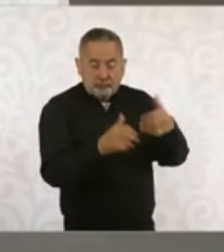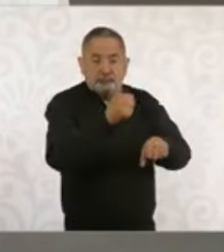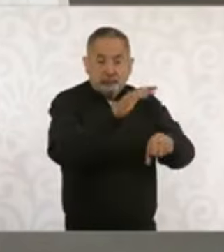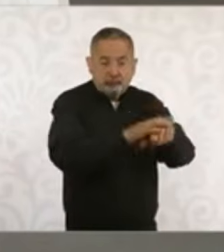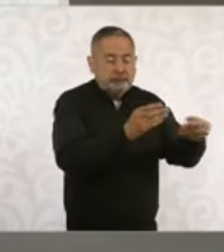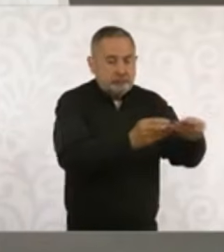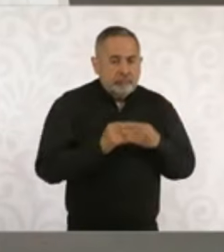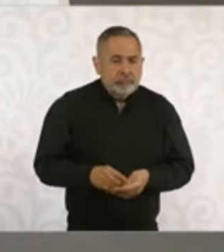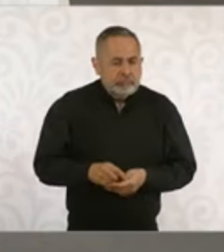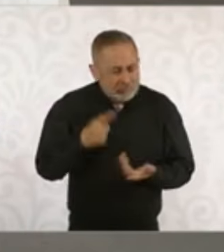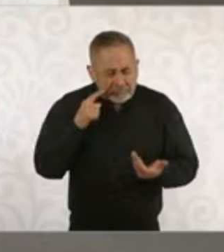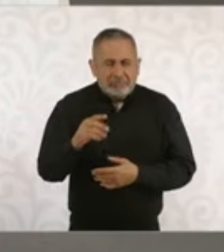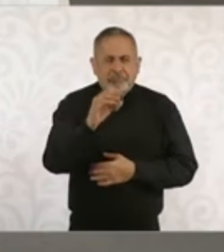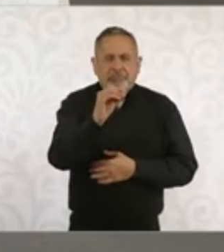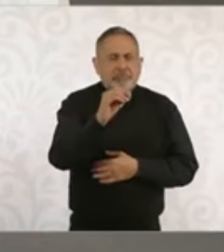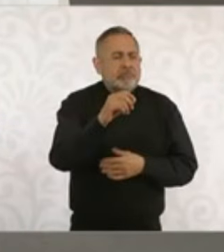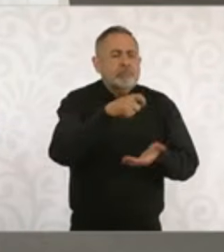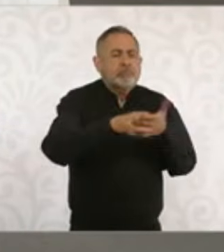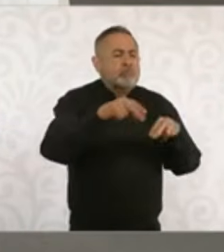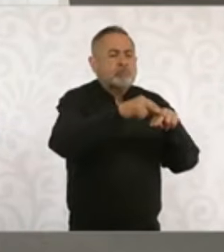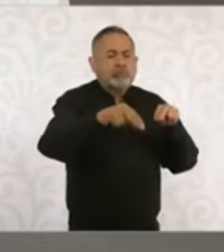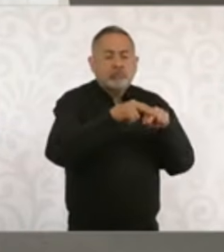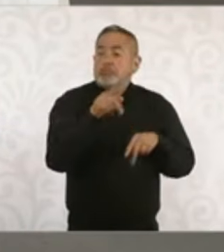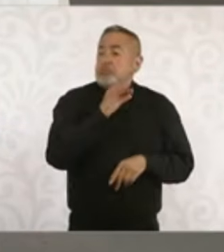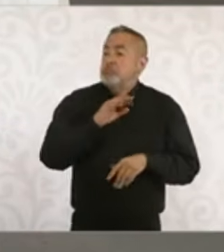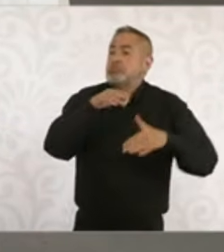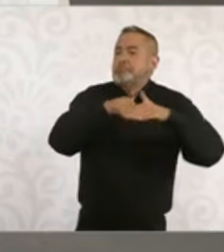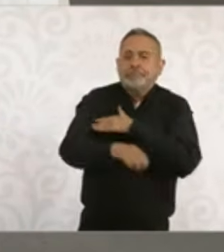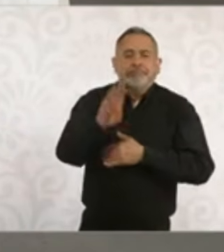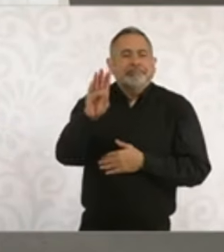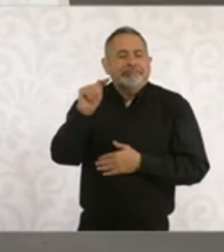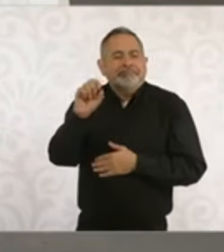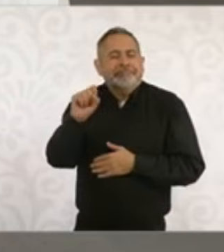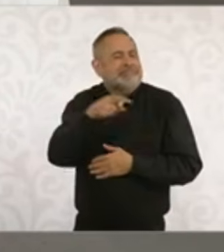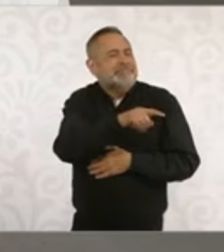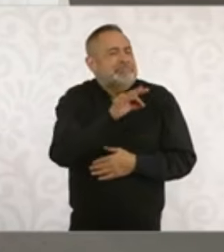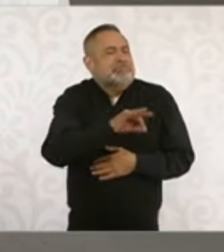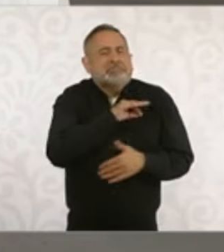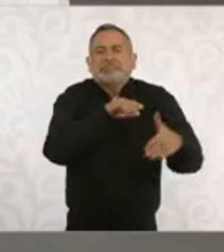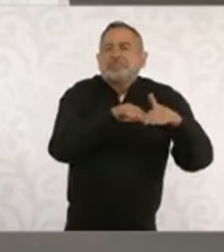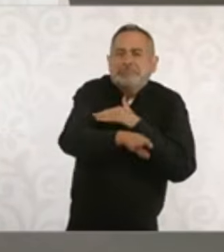Servicio de OCESA y Ticketmaster. O sea, ellos sí podrían haber ido a BTS.